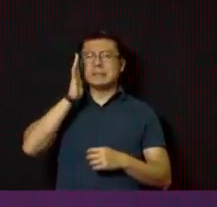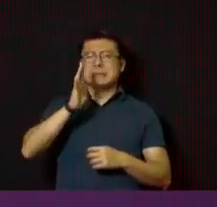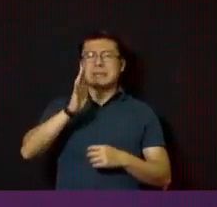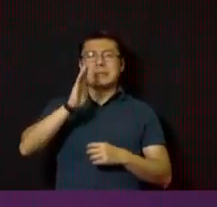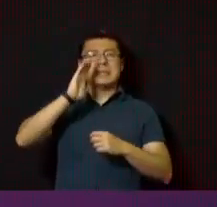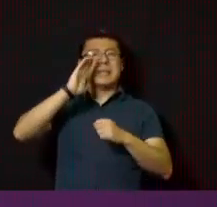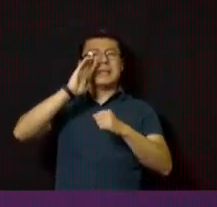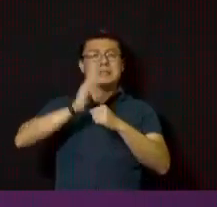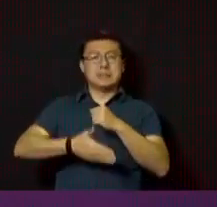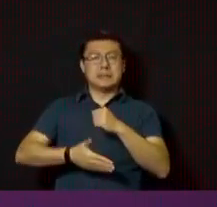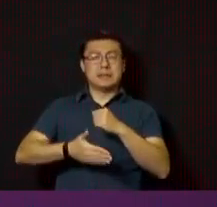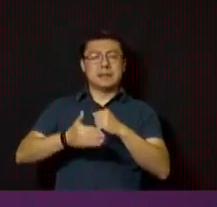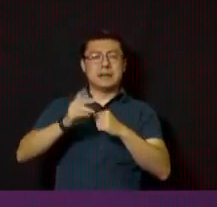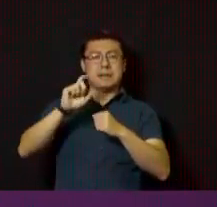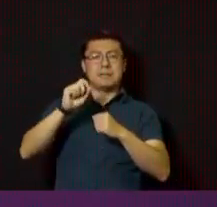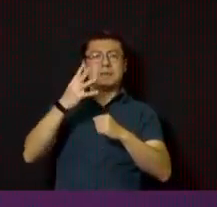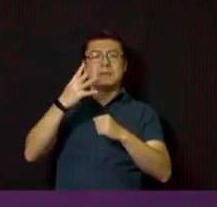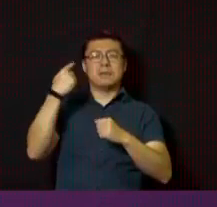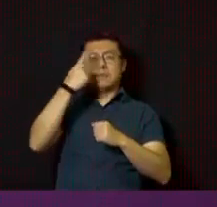increíble.